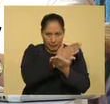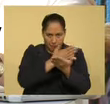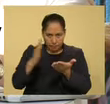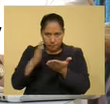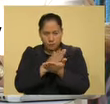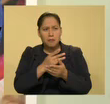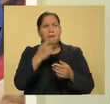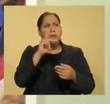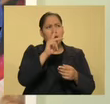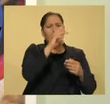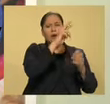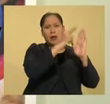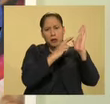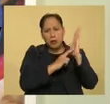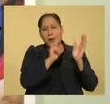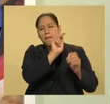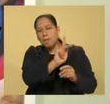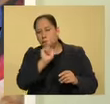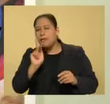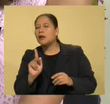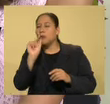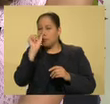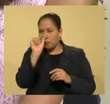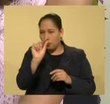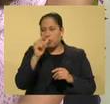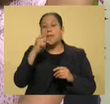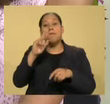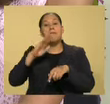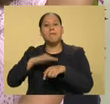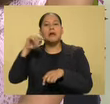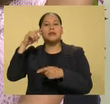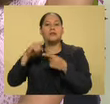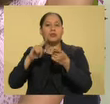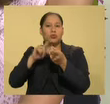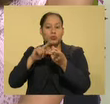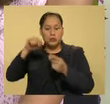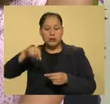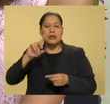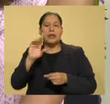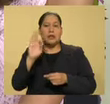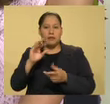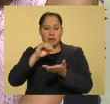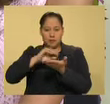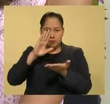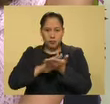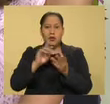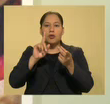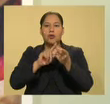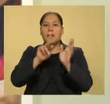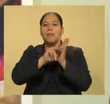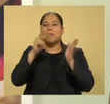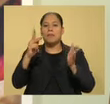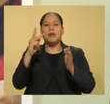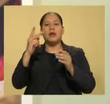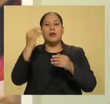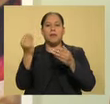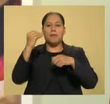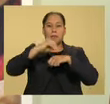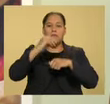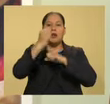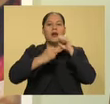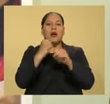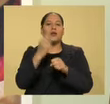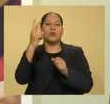son muy parecidas y vamos a hablar concretamente de la del Distrito Federal, que fue publicada en la Gaceta Oficial desde el año 2000, también